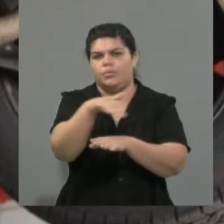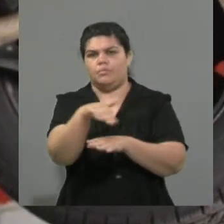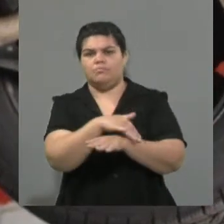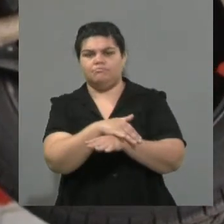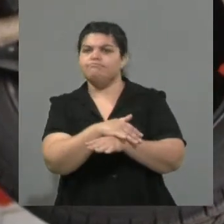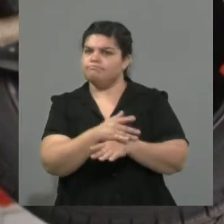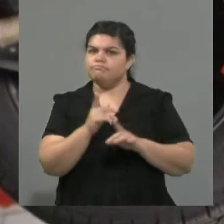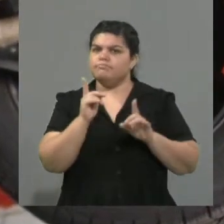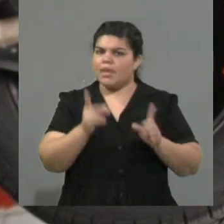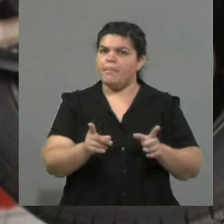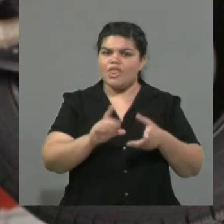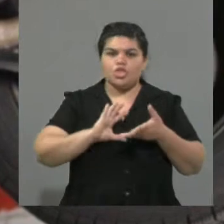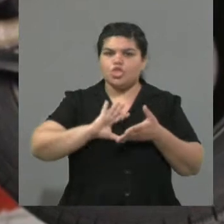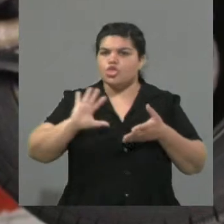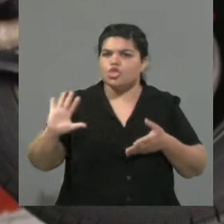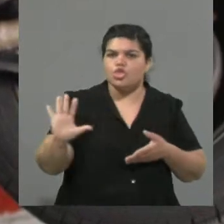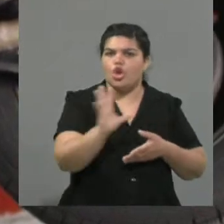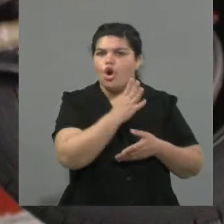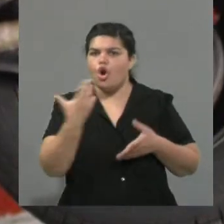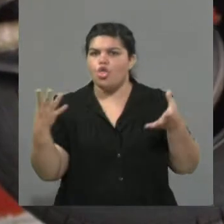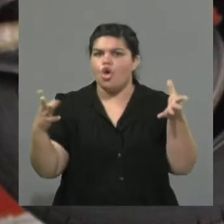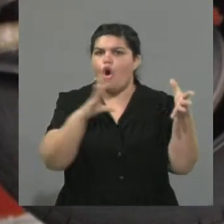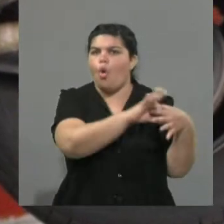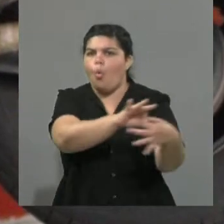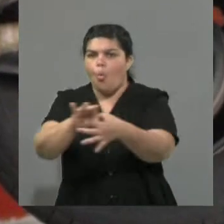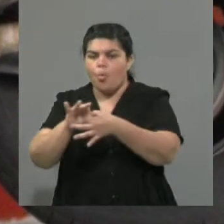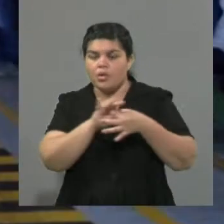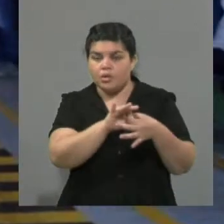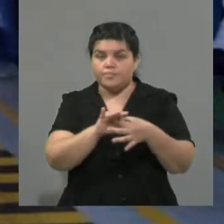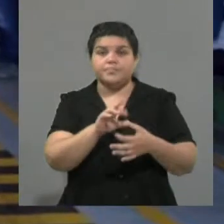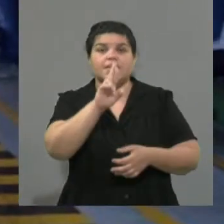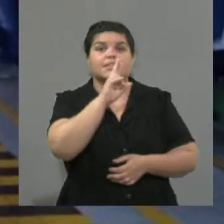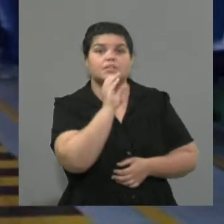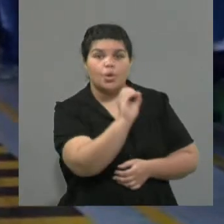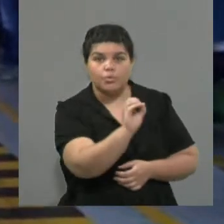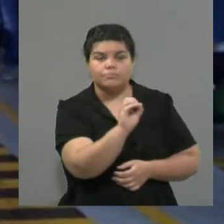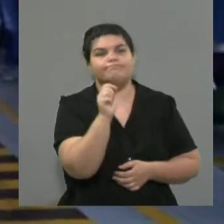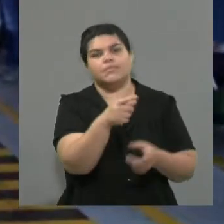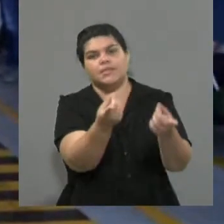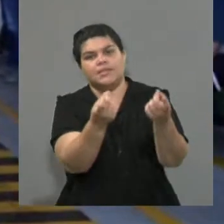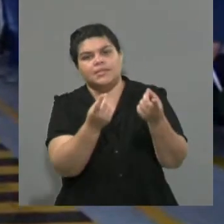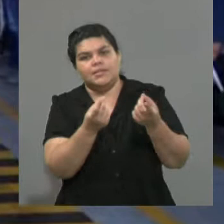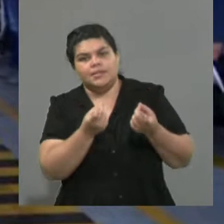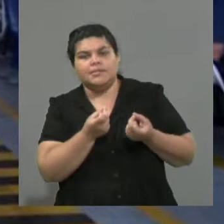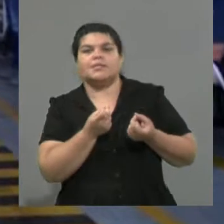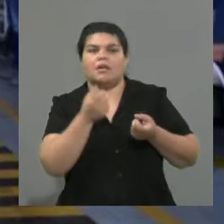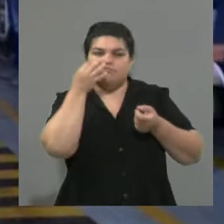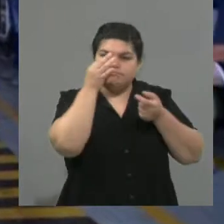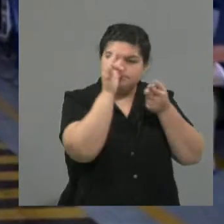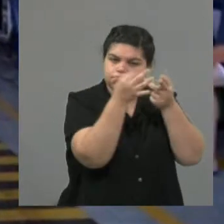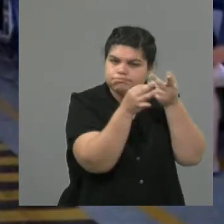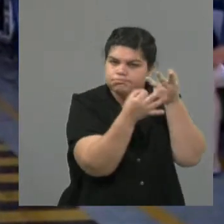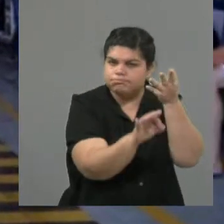sí, vale la pena hacerlo. Lo de la RTO hay que profundizarlo cada vez más, cumpliendo